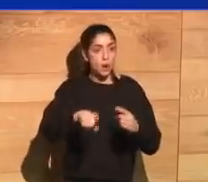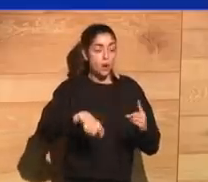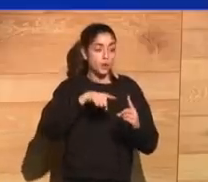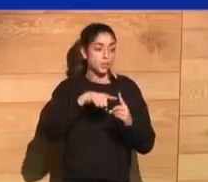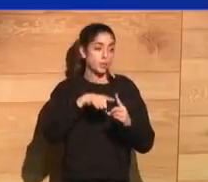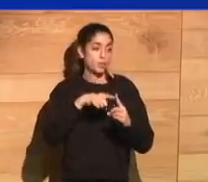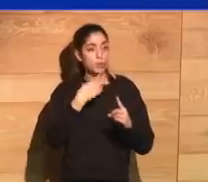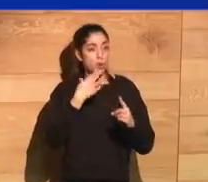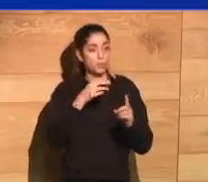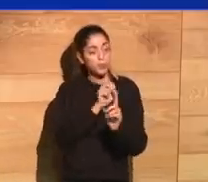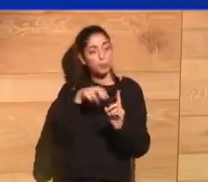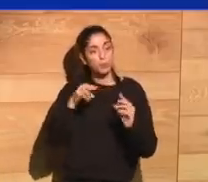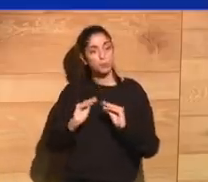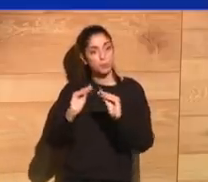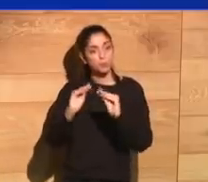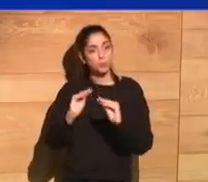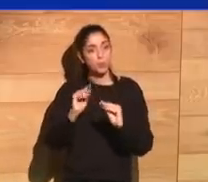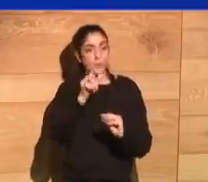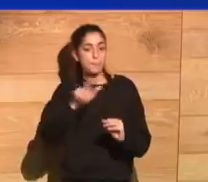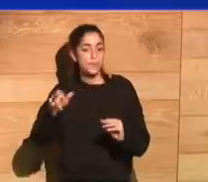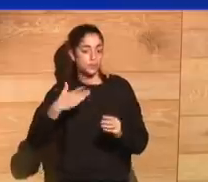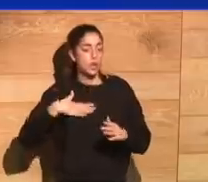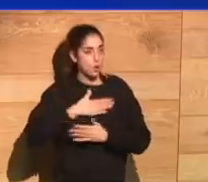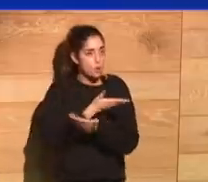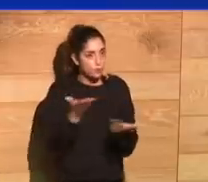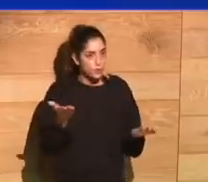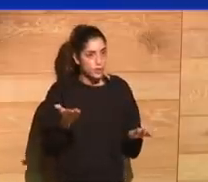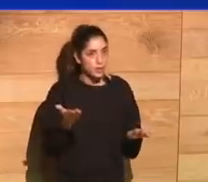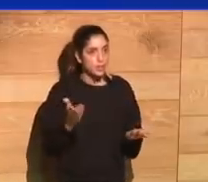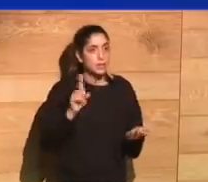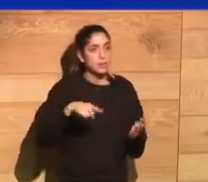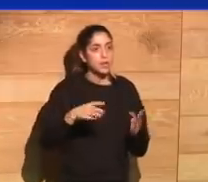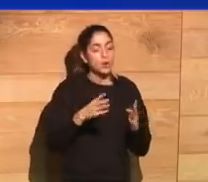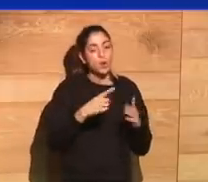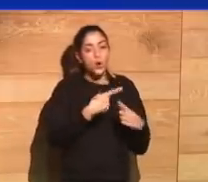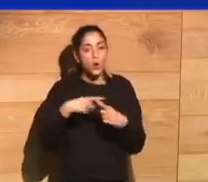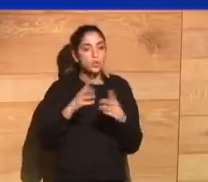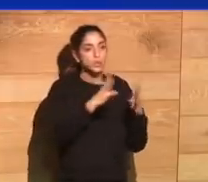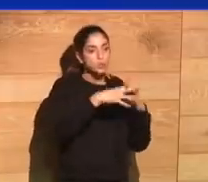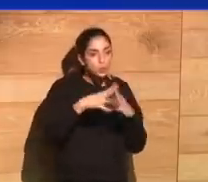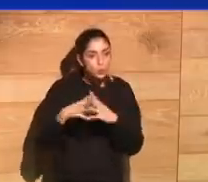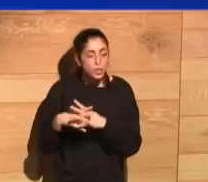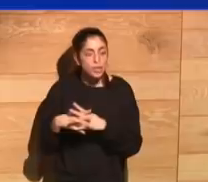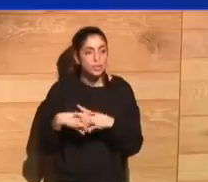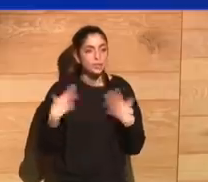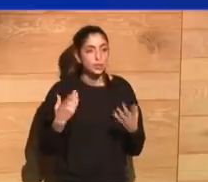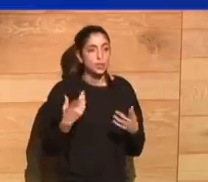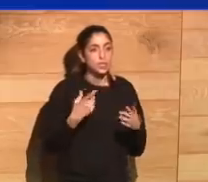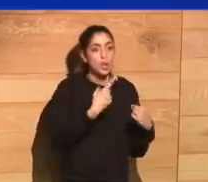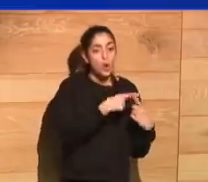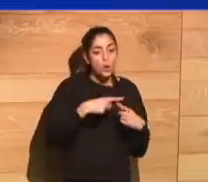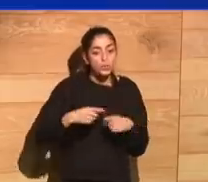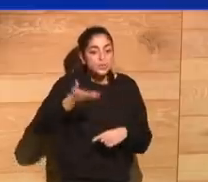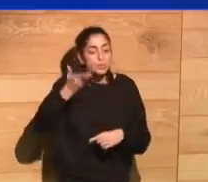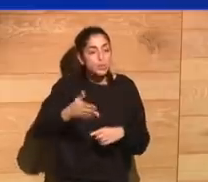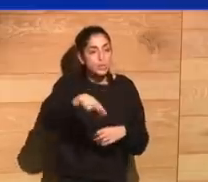su guionista de confianza. Quedaron muchos elementos de Pucho a pesar de todo, ¿eh? Sobre todo estructurales y lo que decías del principio de la elección de elementos